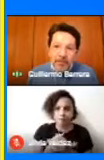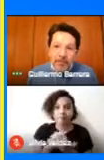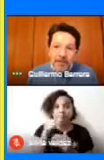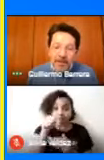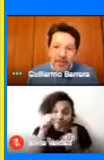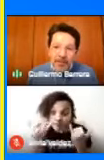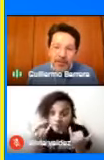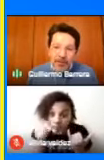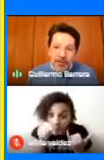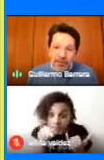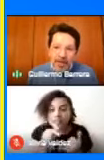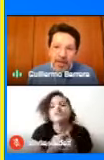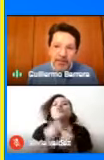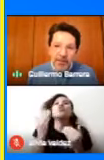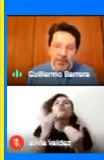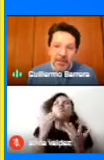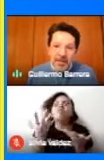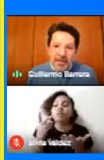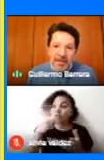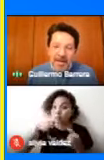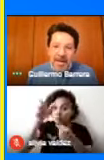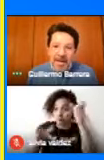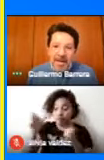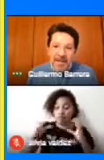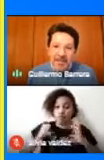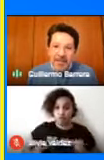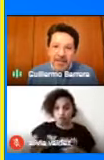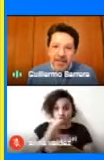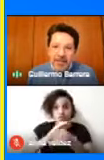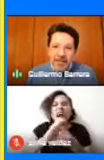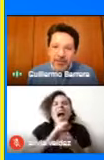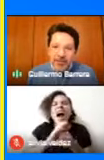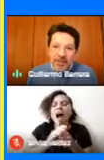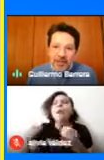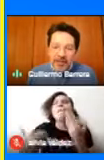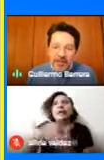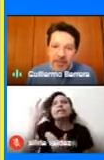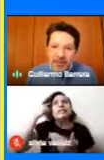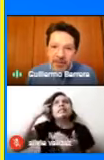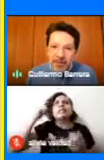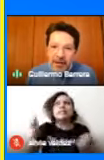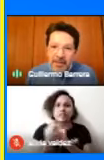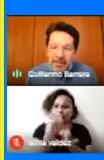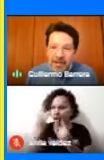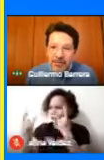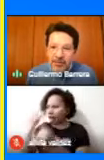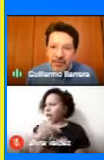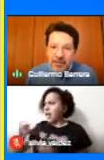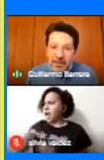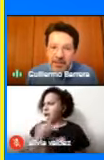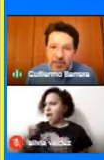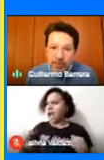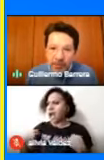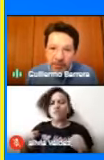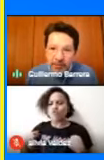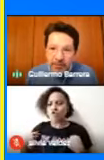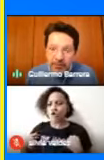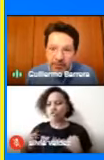momento es cuando los ciudadanos empiezan a trascender de los intereses individuales a los